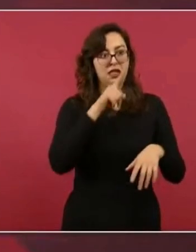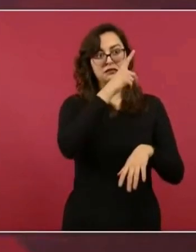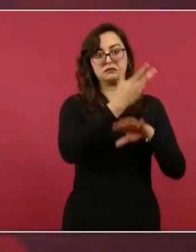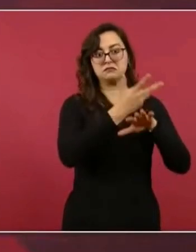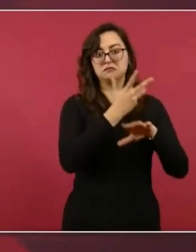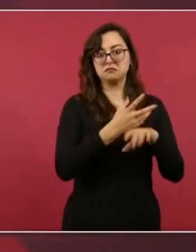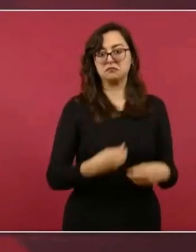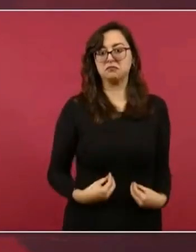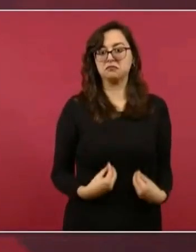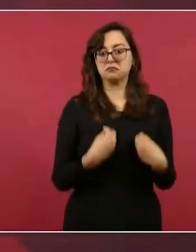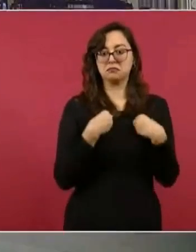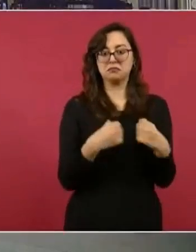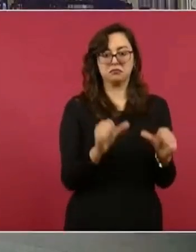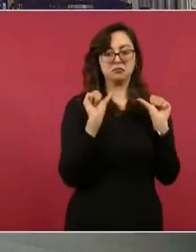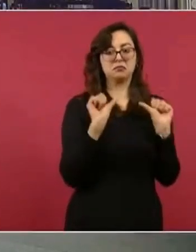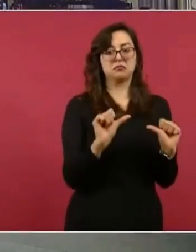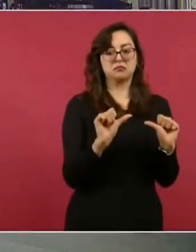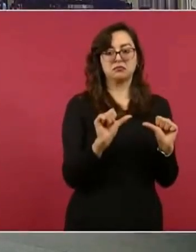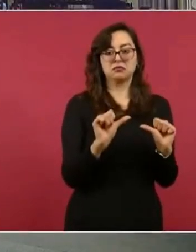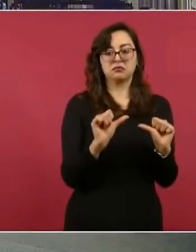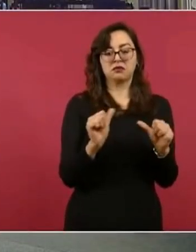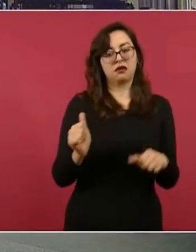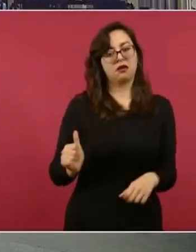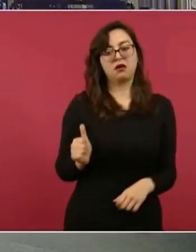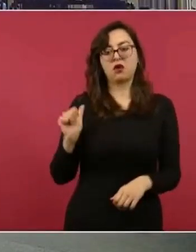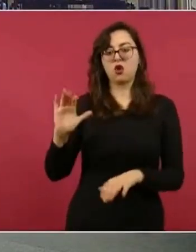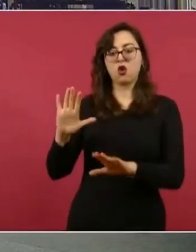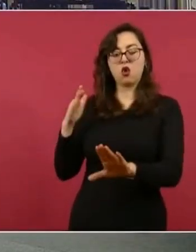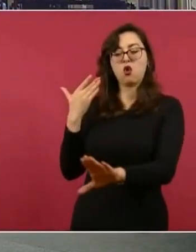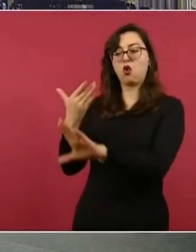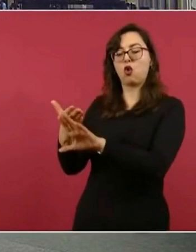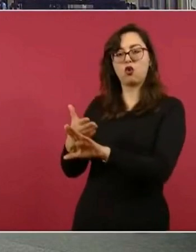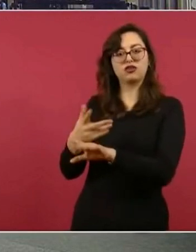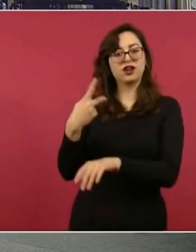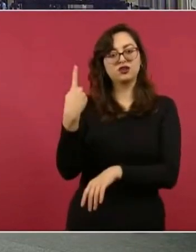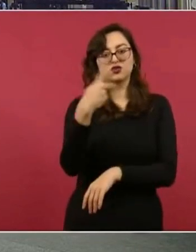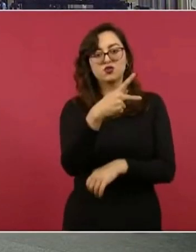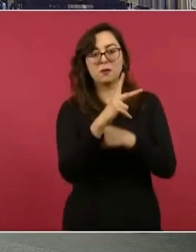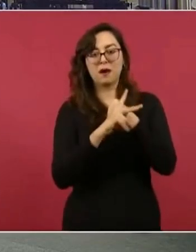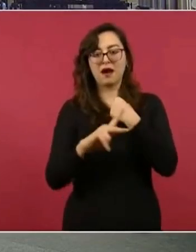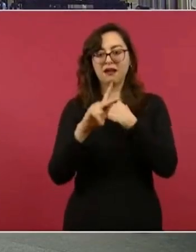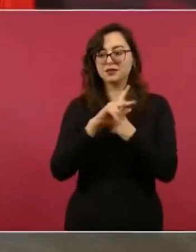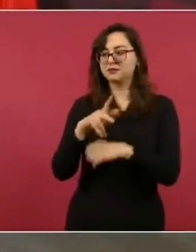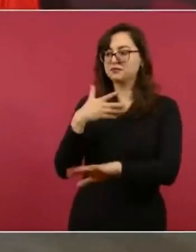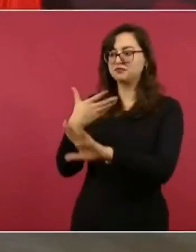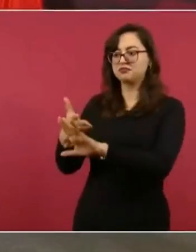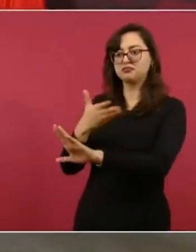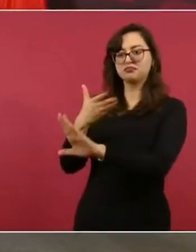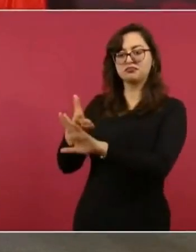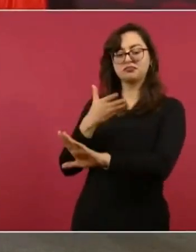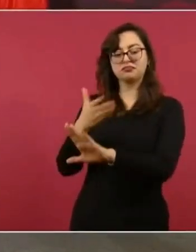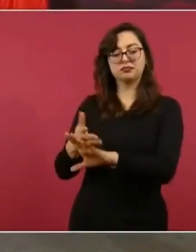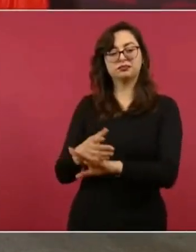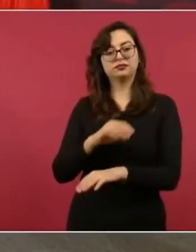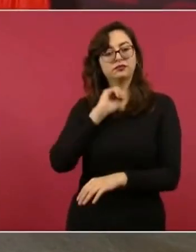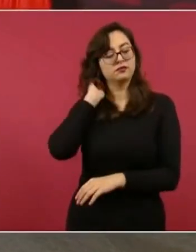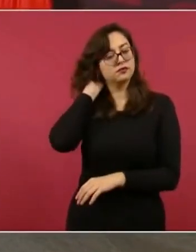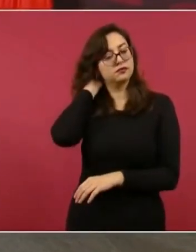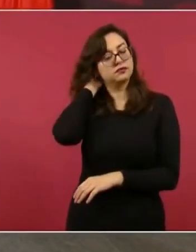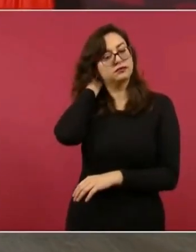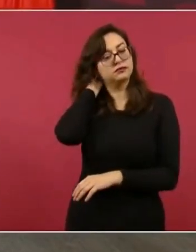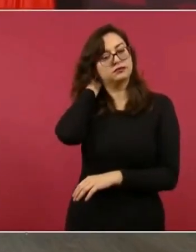pero a costa del sufrimiento de todo un pueblo. Entonces, por eso nosotros